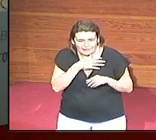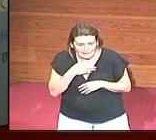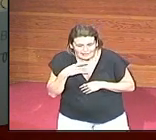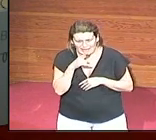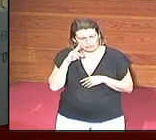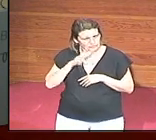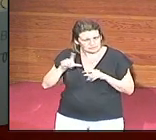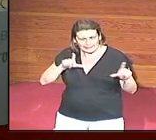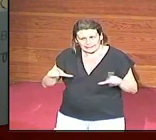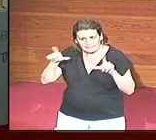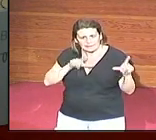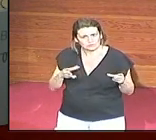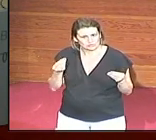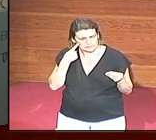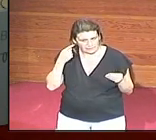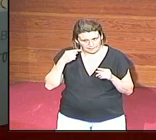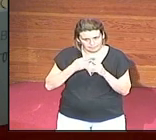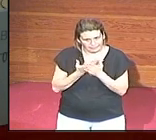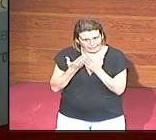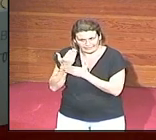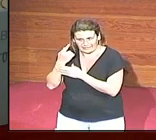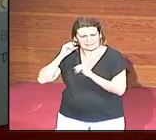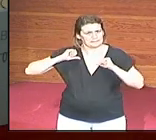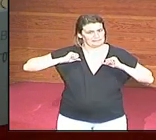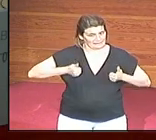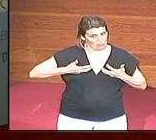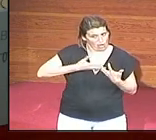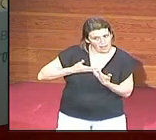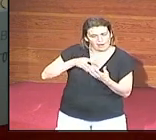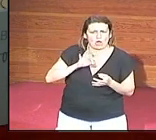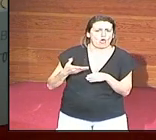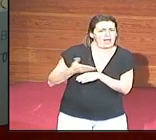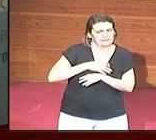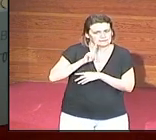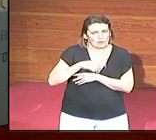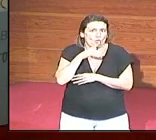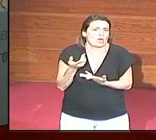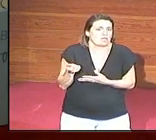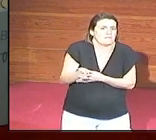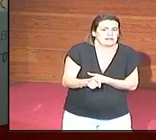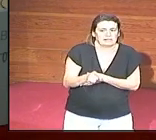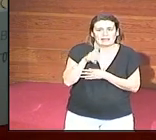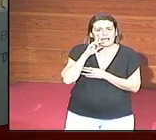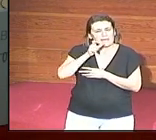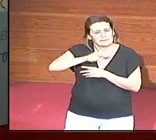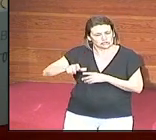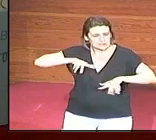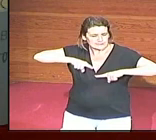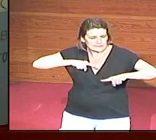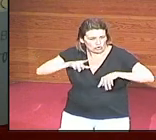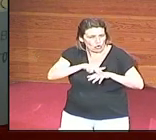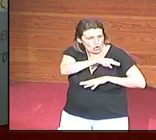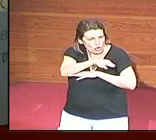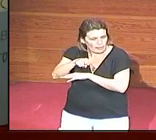muchas imágenes estos días al principio de la guerra o antes, cuando parecía que iba a haber de gente entrenando con Kalashnikovs de